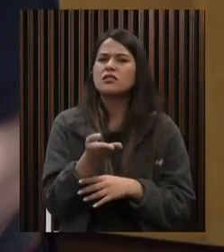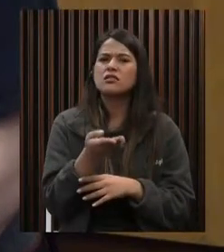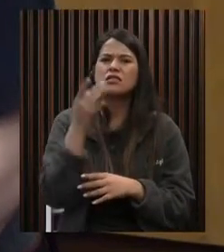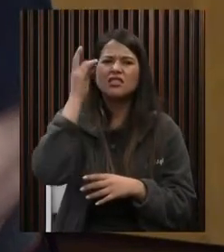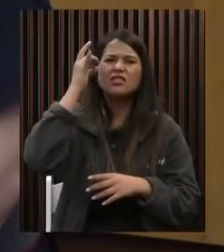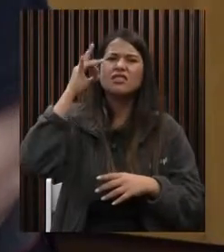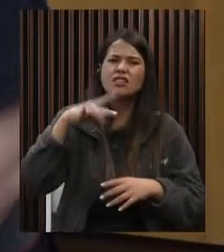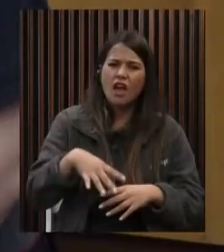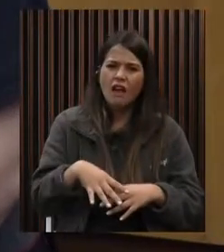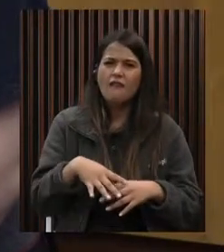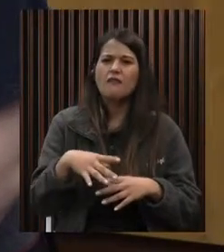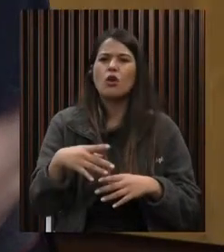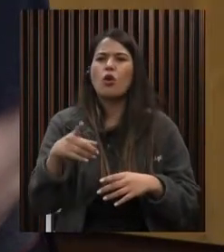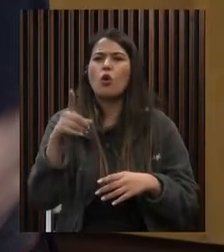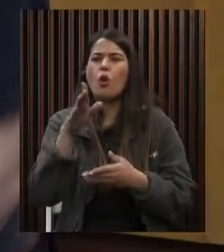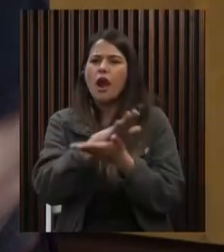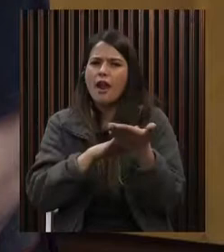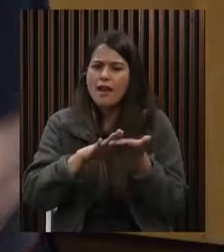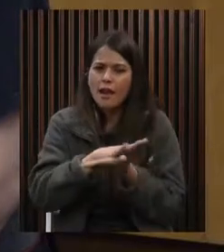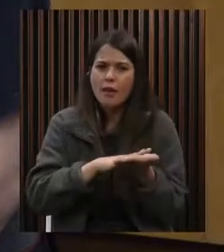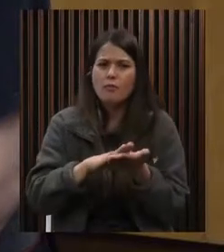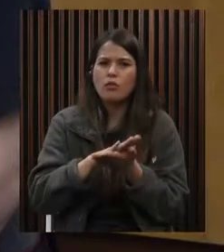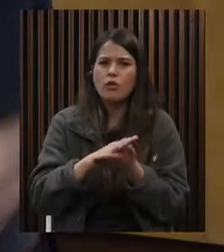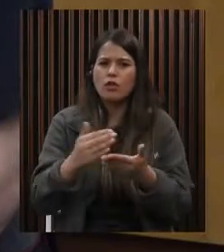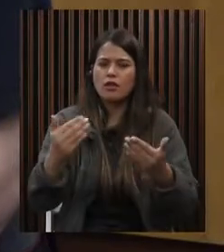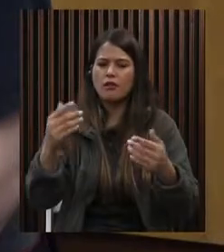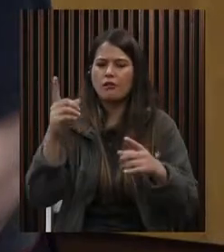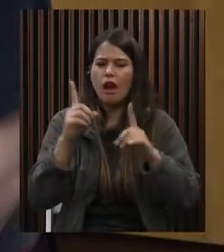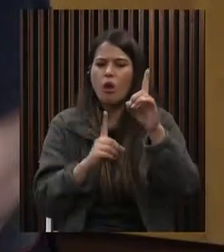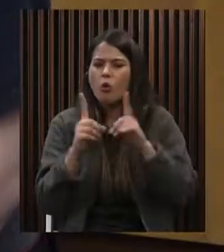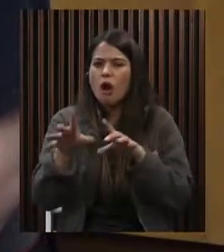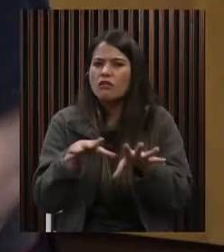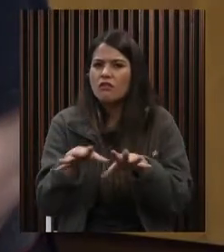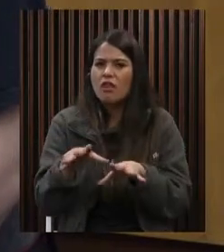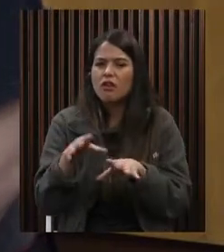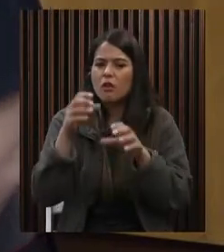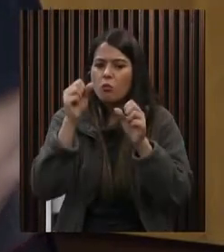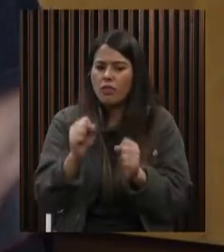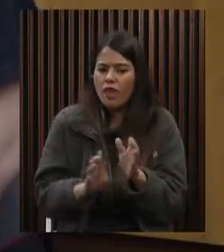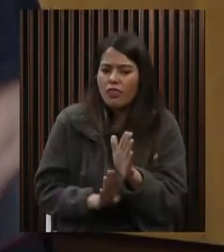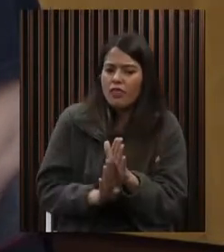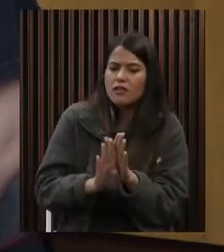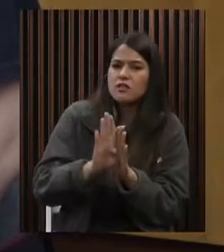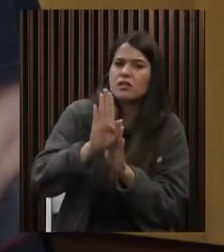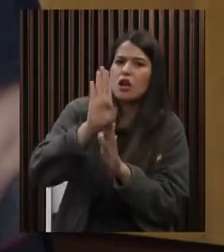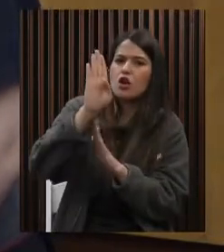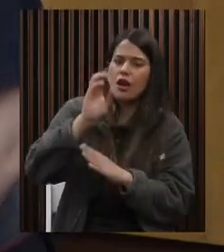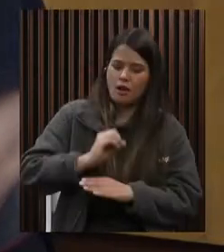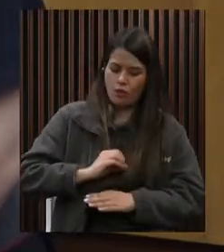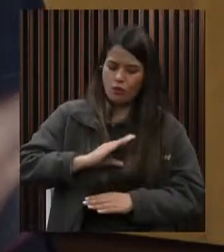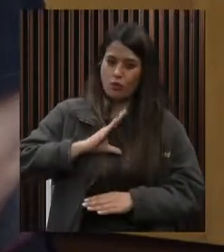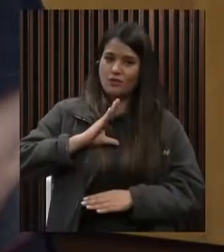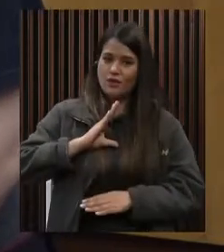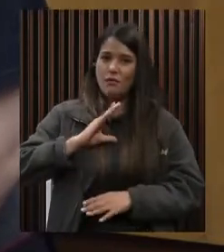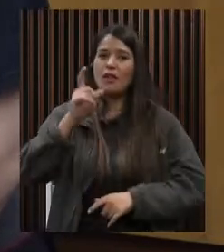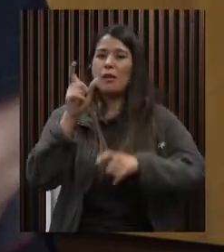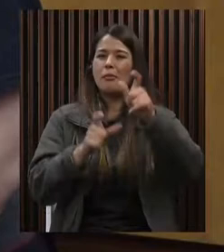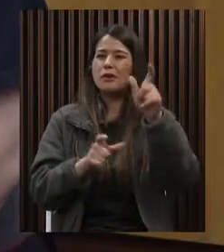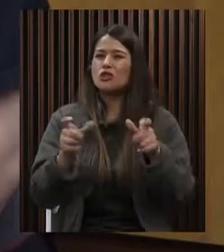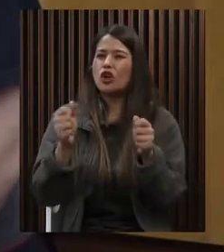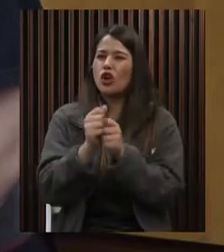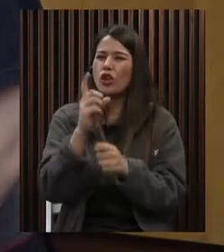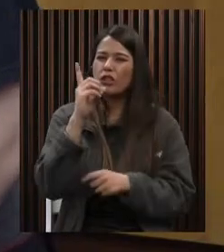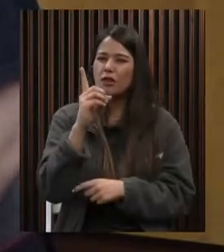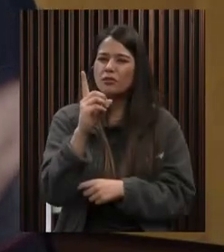ejemplos o prácticas que han podido ayudar a desarrollar de mejor forma la autoestima de los artistas o de las personas con discapacidad?